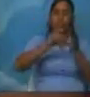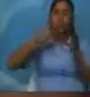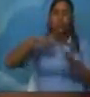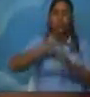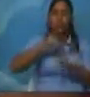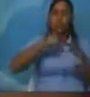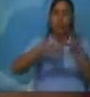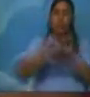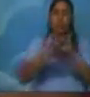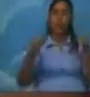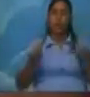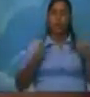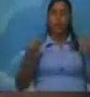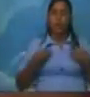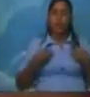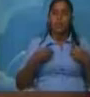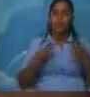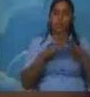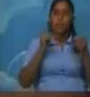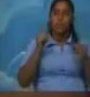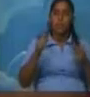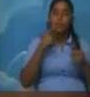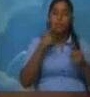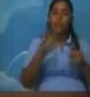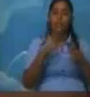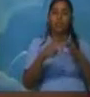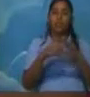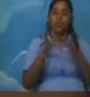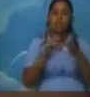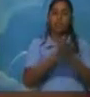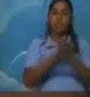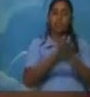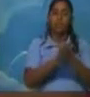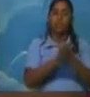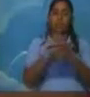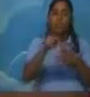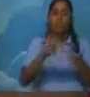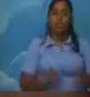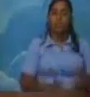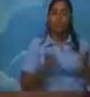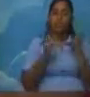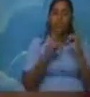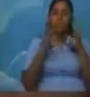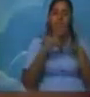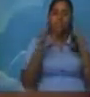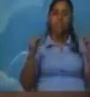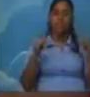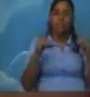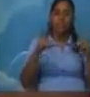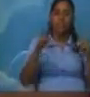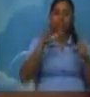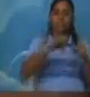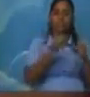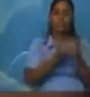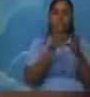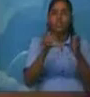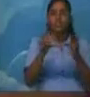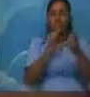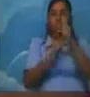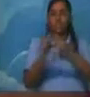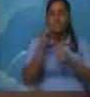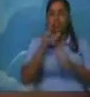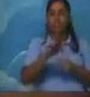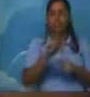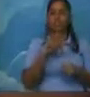vamos a vivir y te voy a decir otra cosa amigo su vida sin cristo está sin agua sin